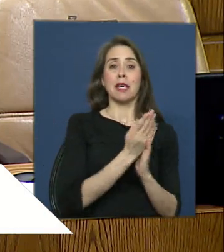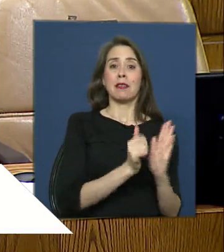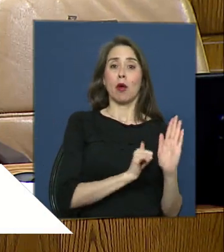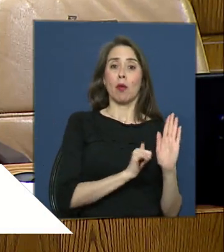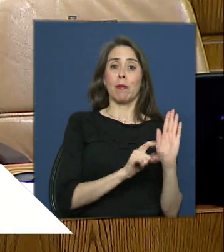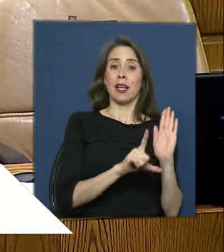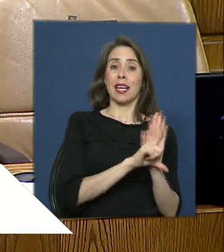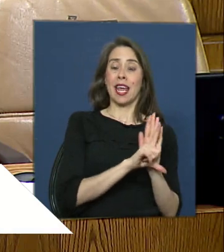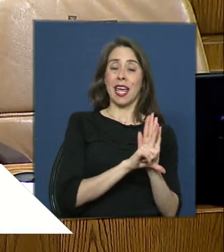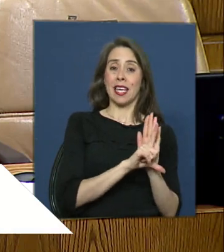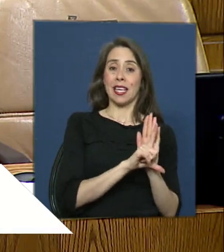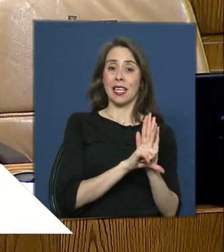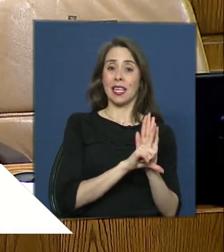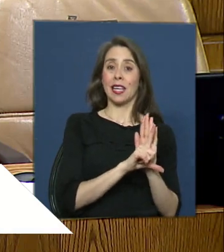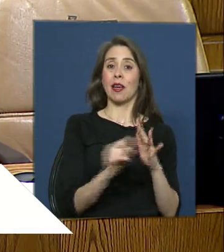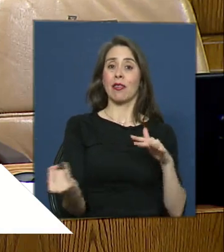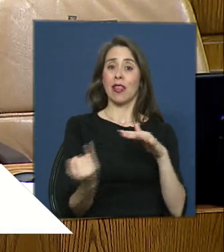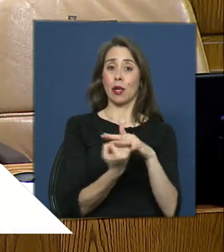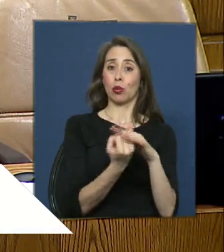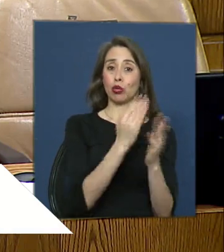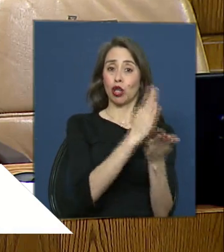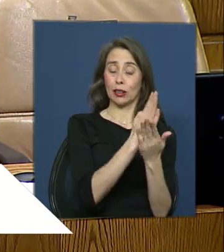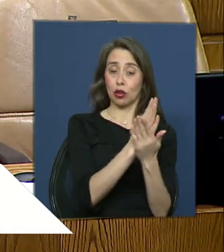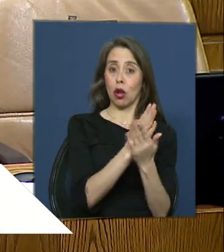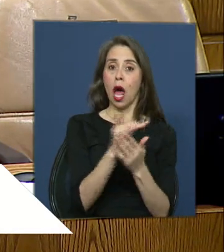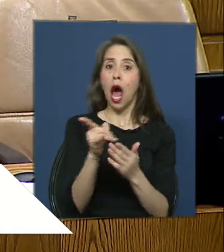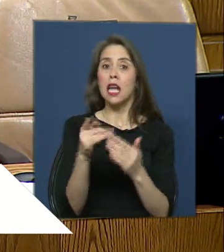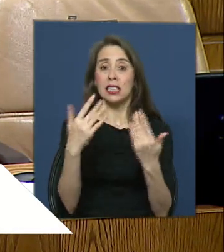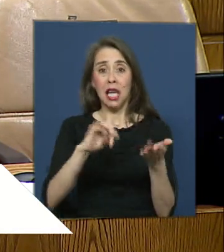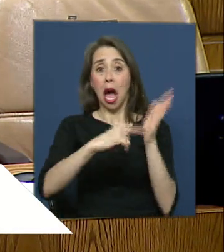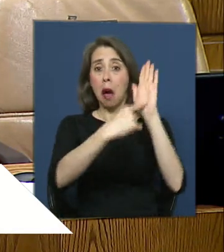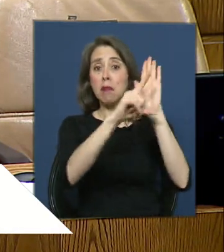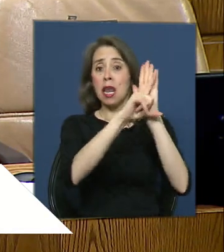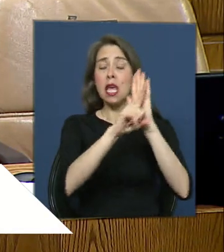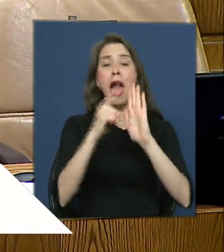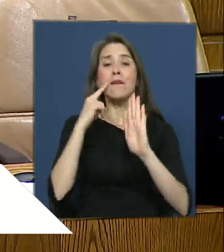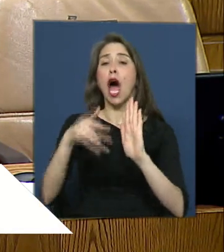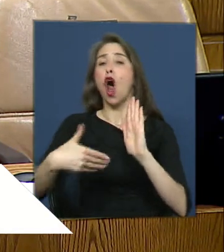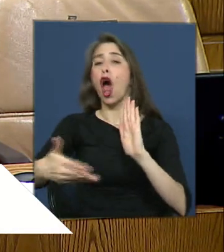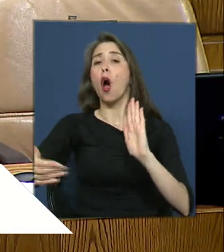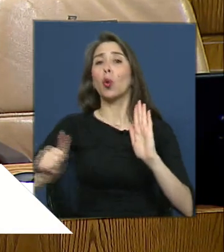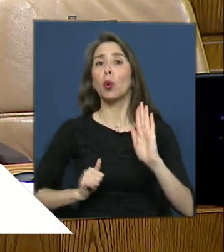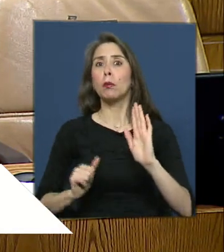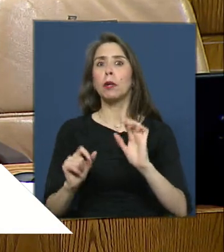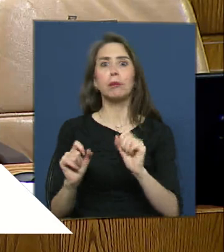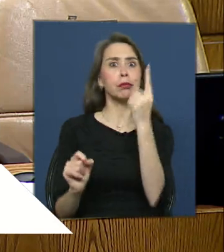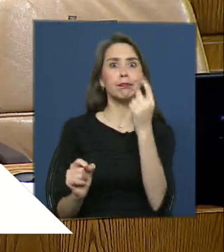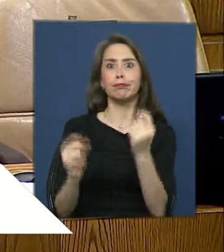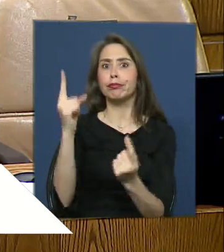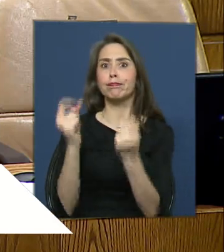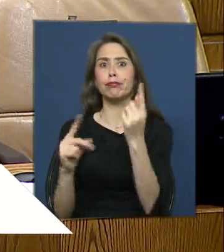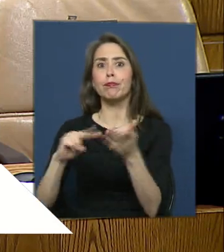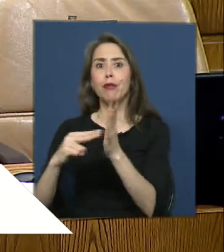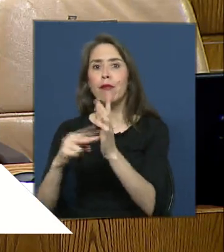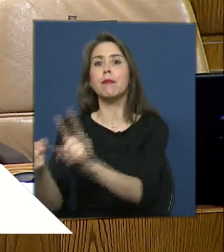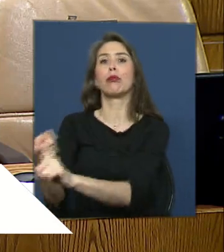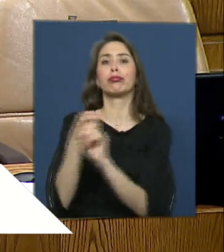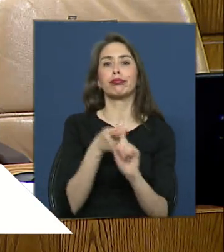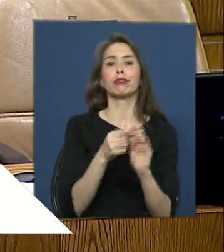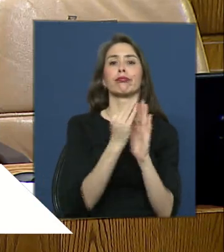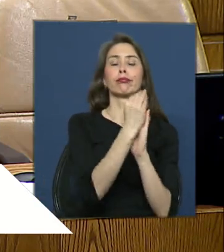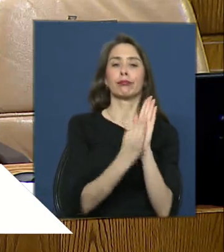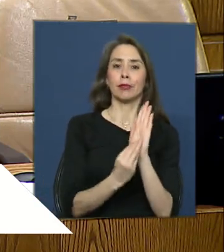en este caso de la ley de inclusión, pero con un claro sentido hacia el camino en el que estamos transitando, que es